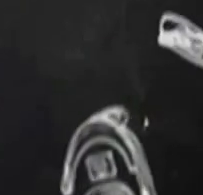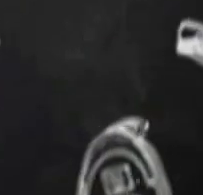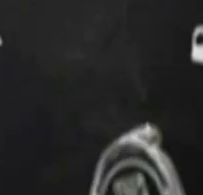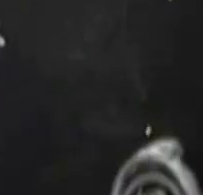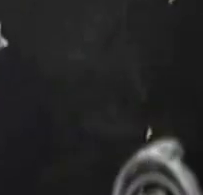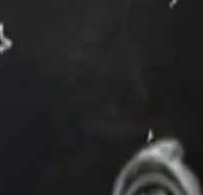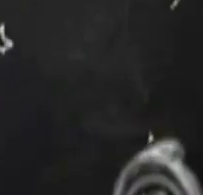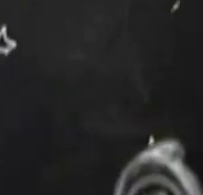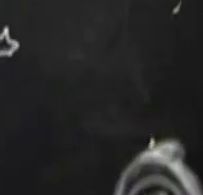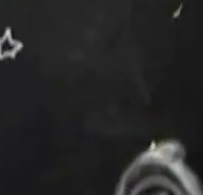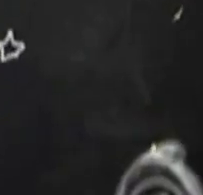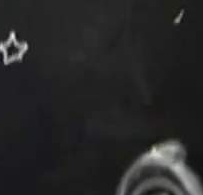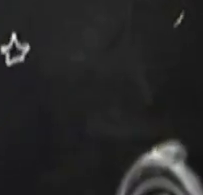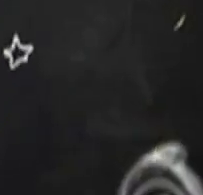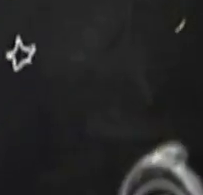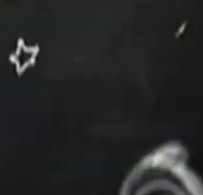Recursos para el aprendizaje.